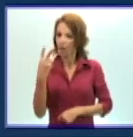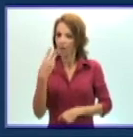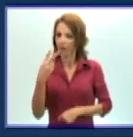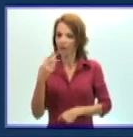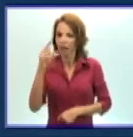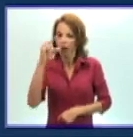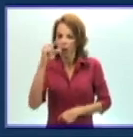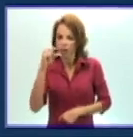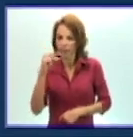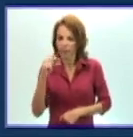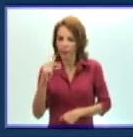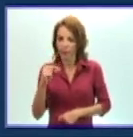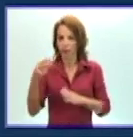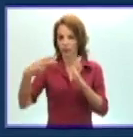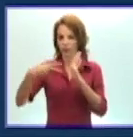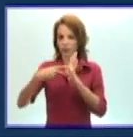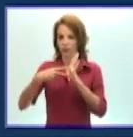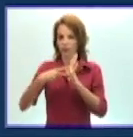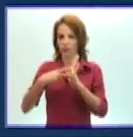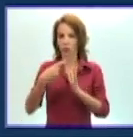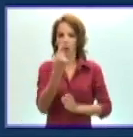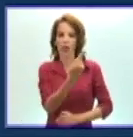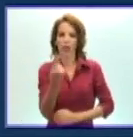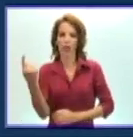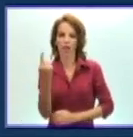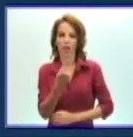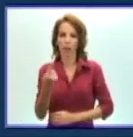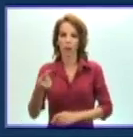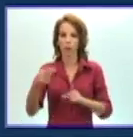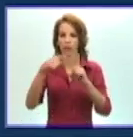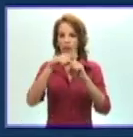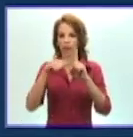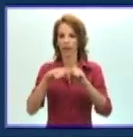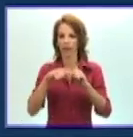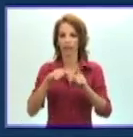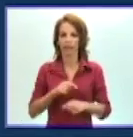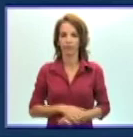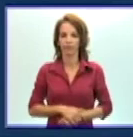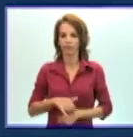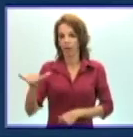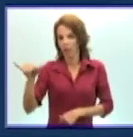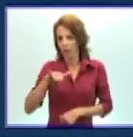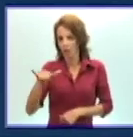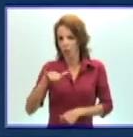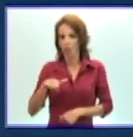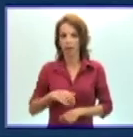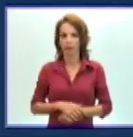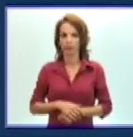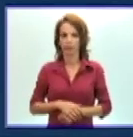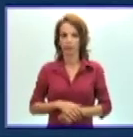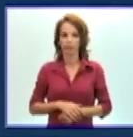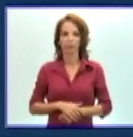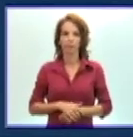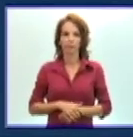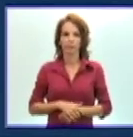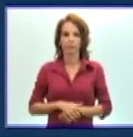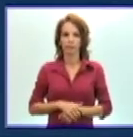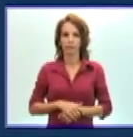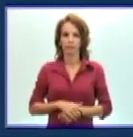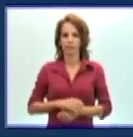división en cada una de las escalas. Igual, hacemos el mismo procedimiento, cogemos dos números consecutivos